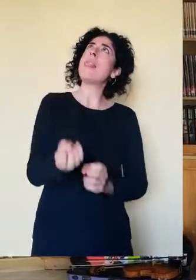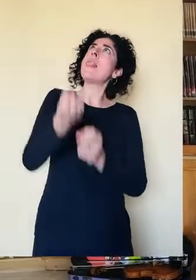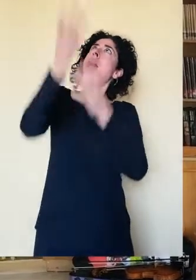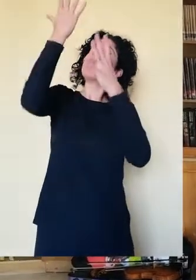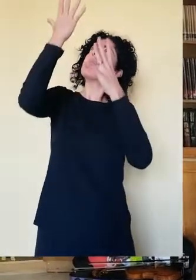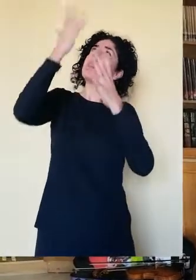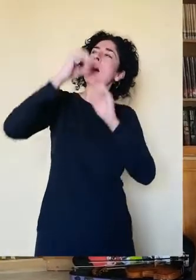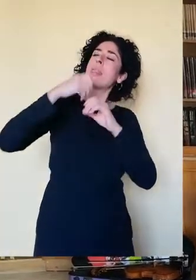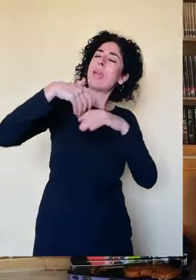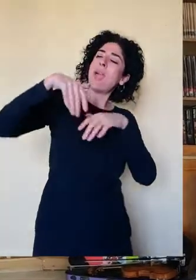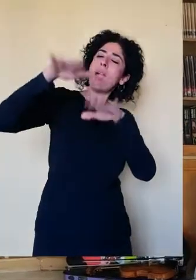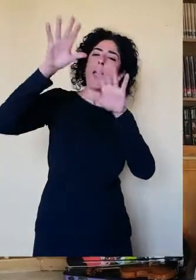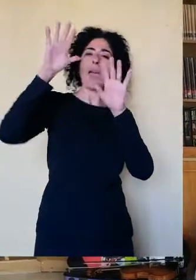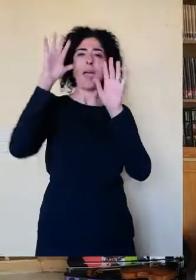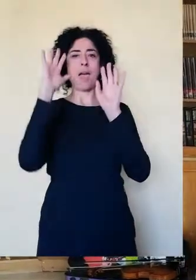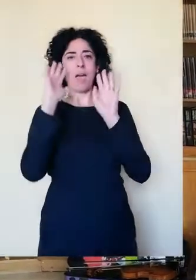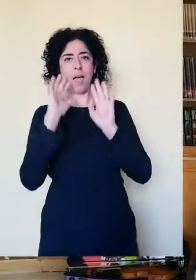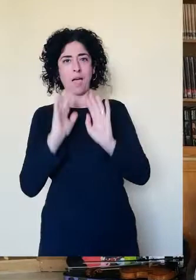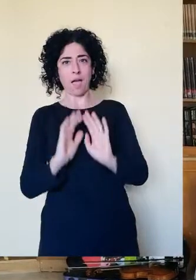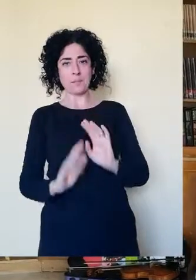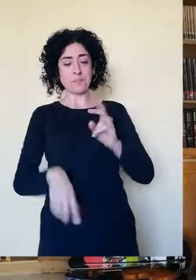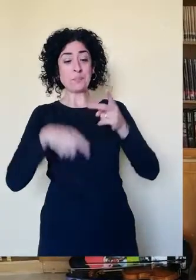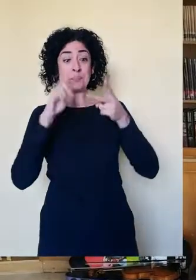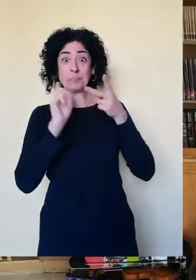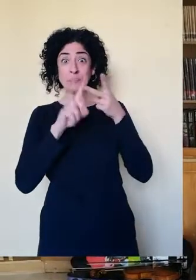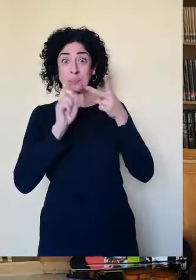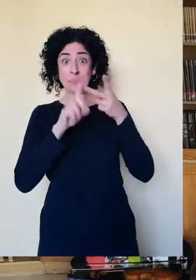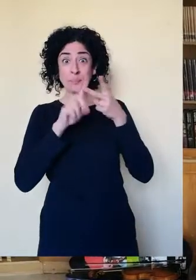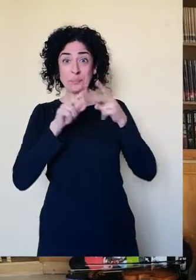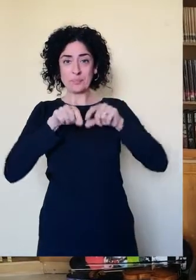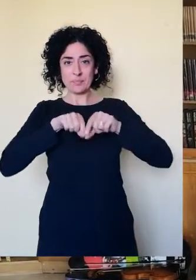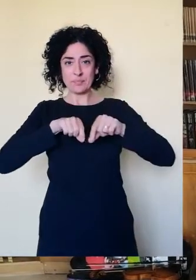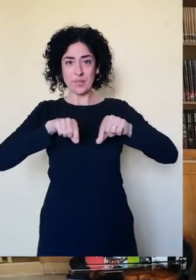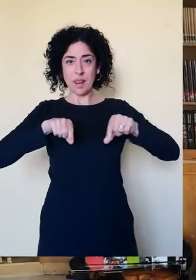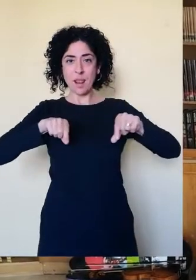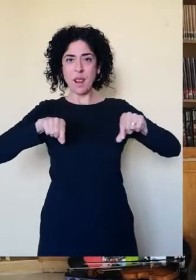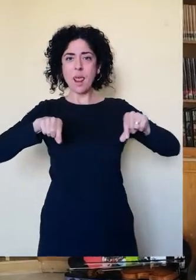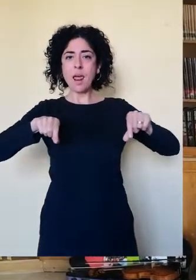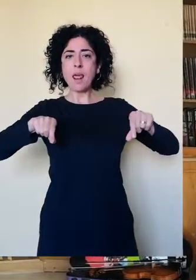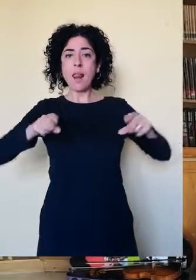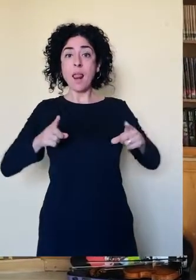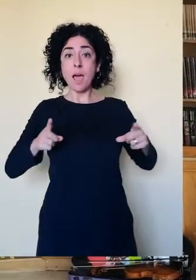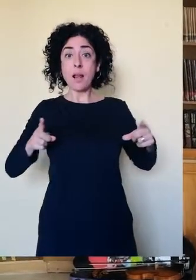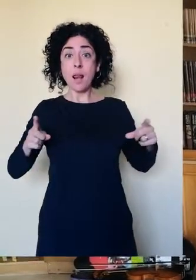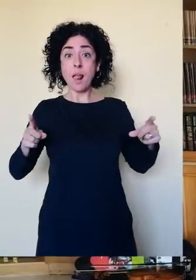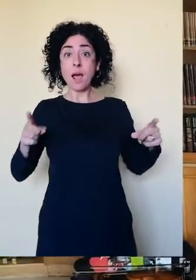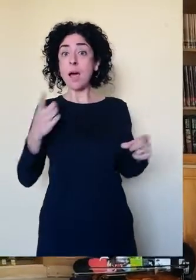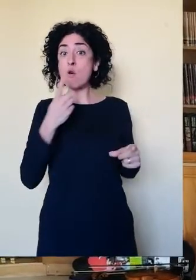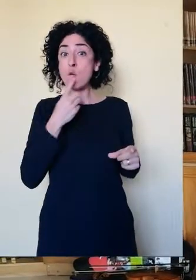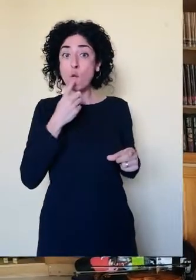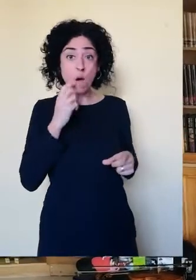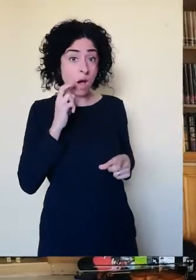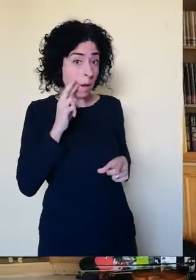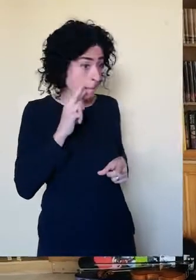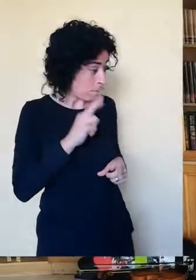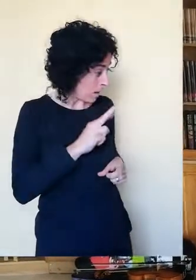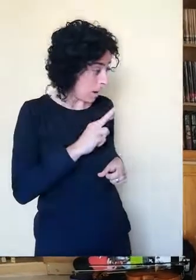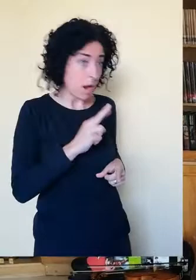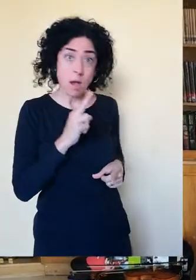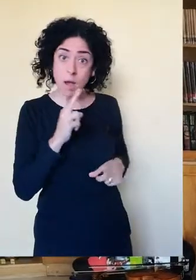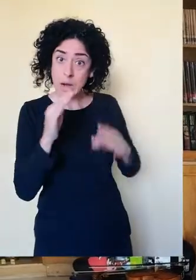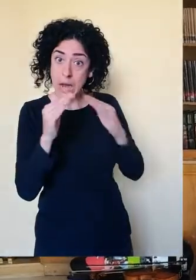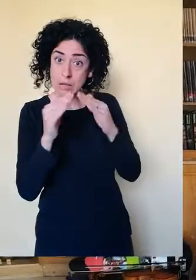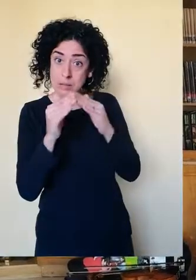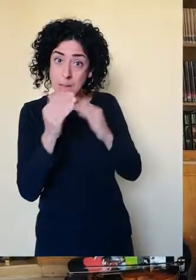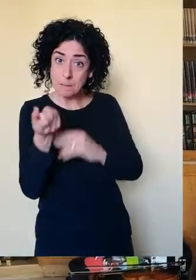dejar ir, ¿vale? Esto para el pañuelo. Luego tendremos con la cinta larga, Joan, con la cinta larga roja, vamos a